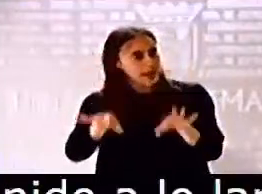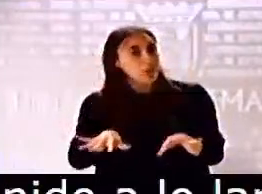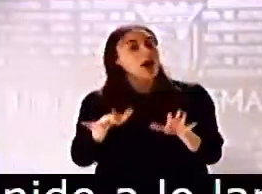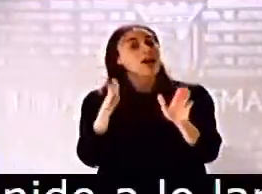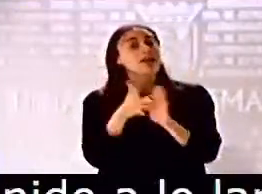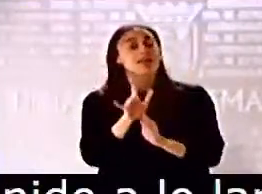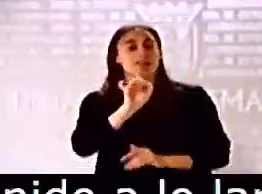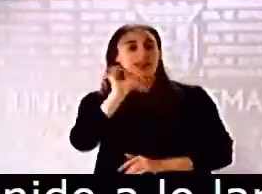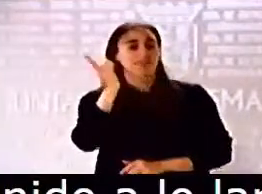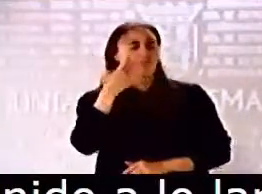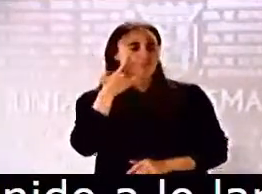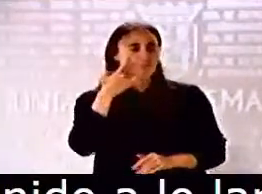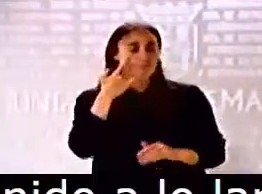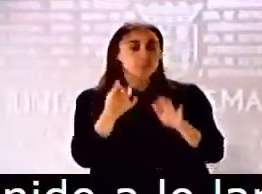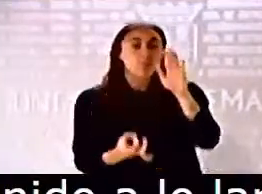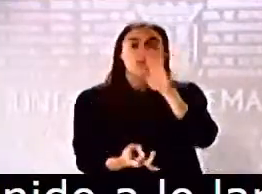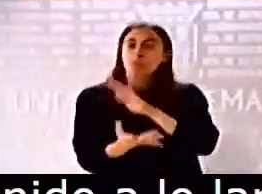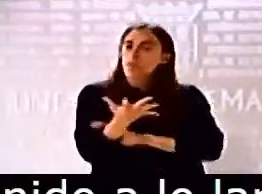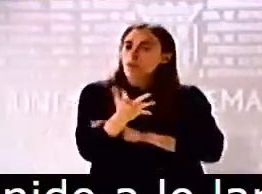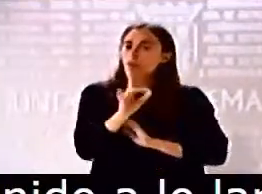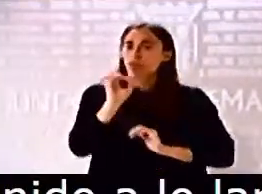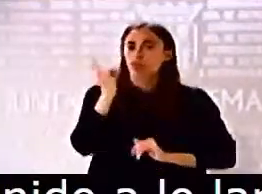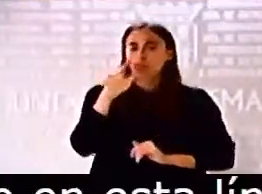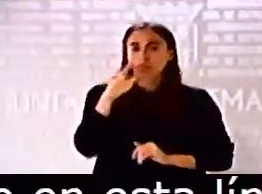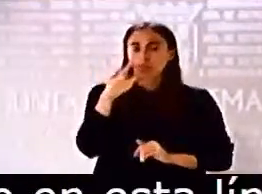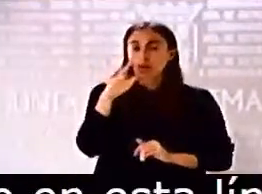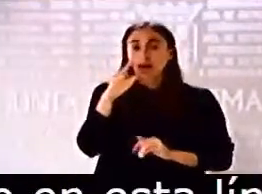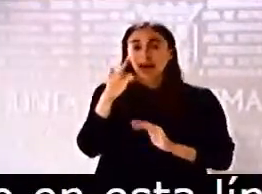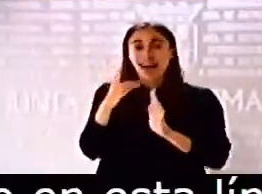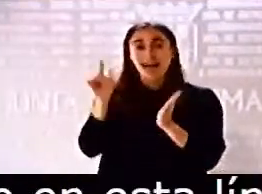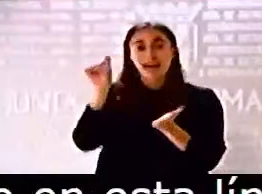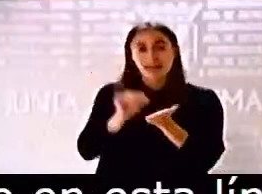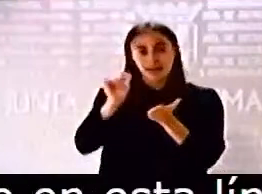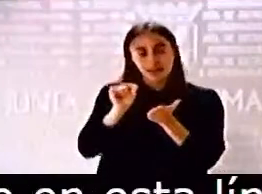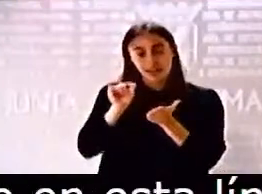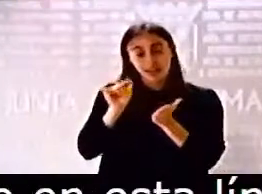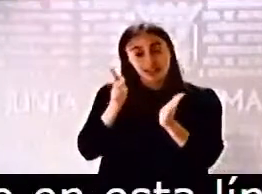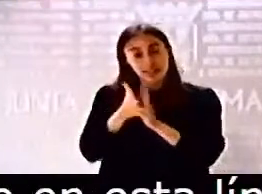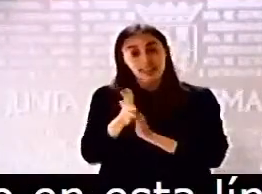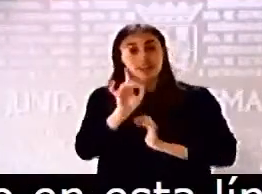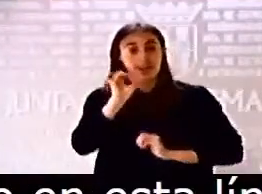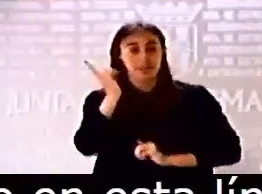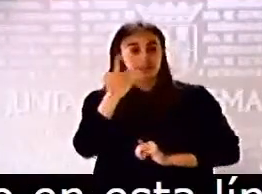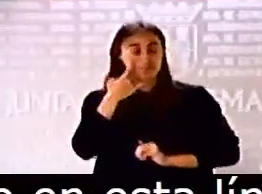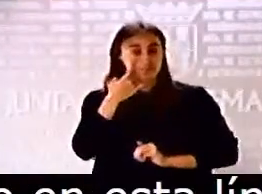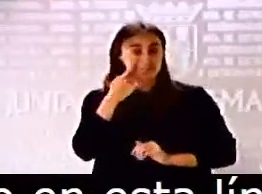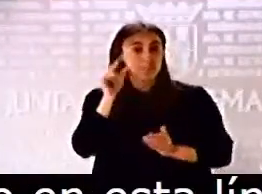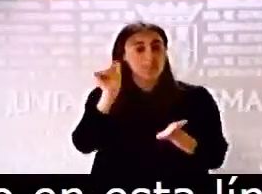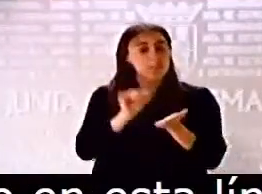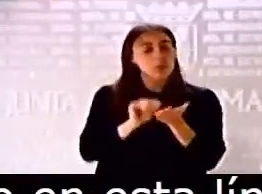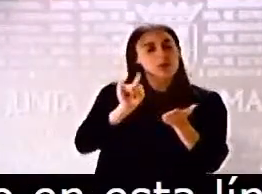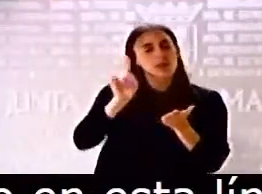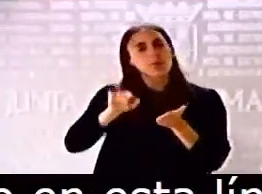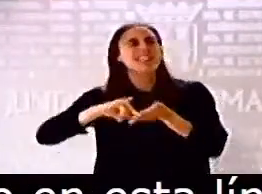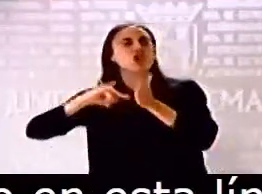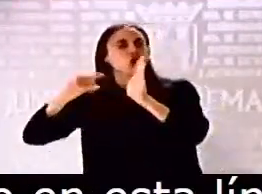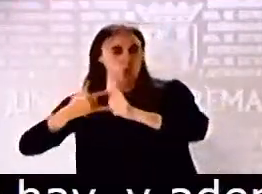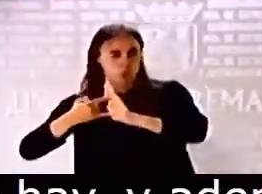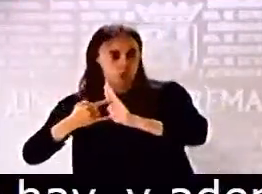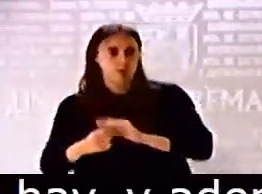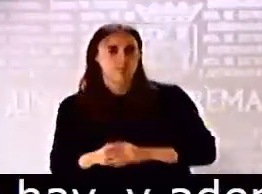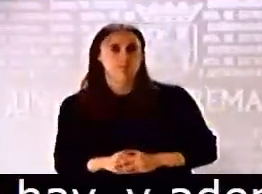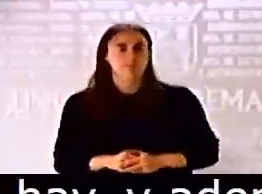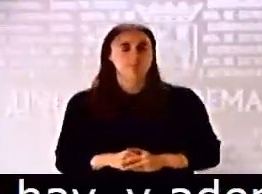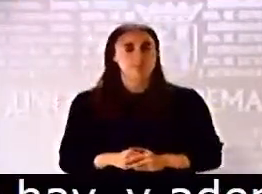detectar precozmente los brotes que hay y, además de detectar precozmente los brotes que hay, ponerles solución.